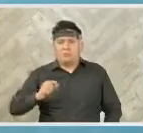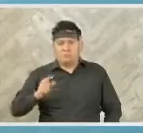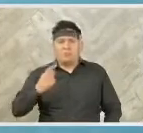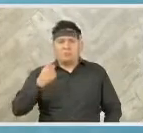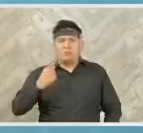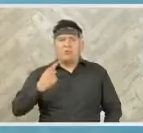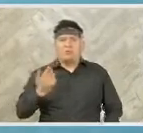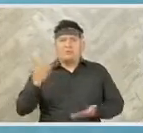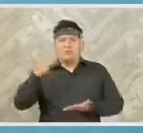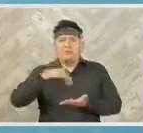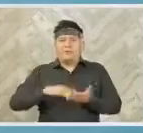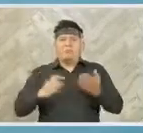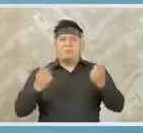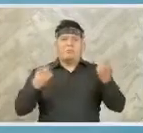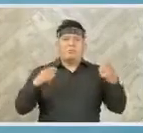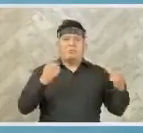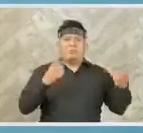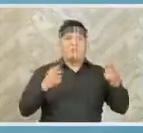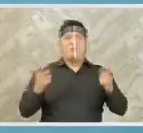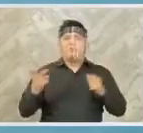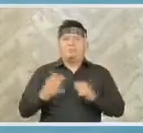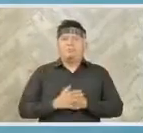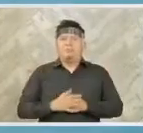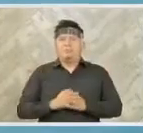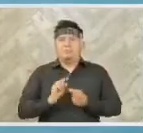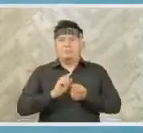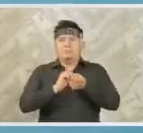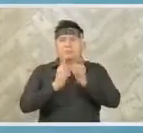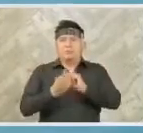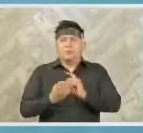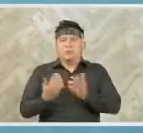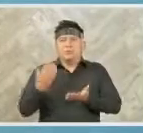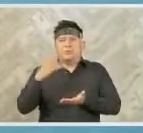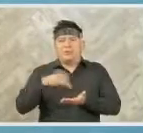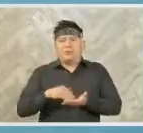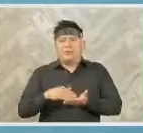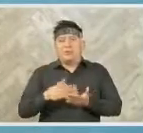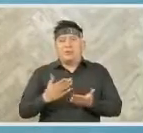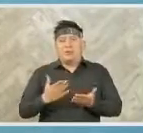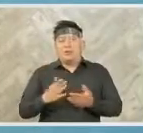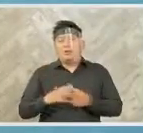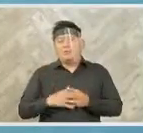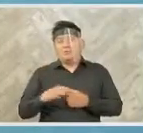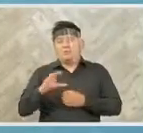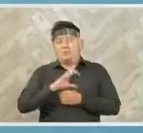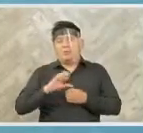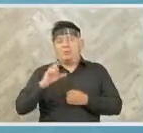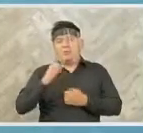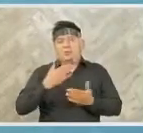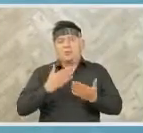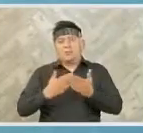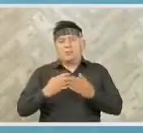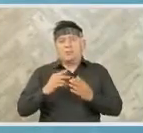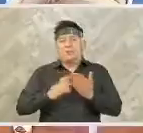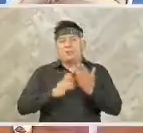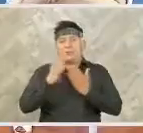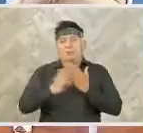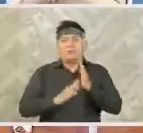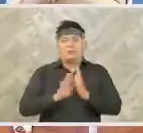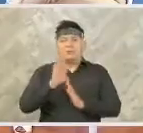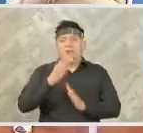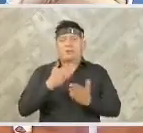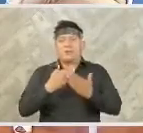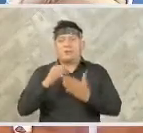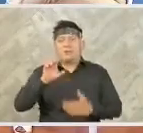de la reactivación económica y protagonistas del cambio que está viendo nuestra ciudad gracias a este plan de desarrollo. Muchísimas gracias,